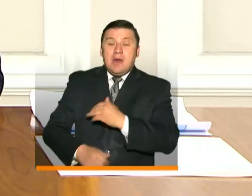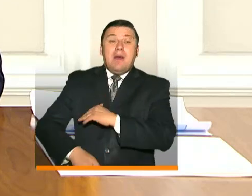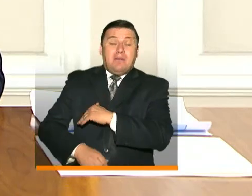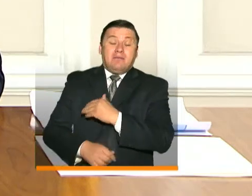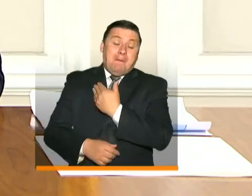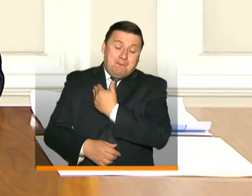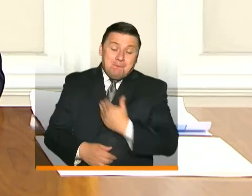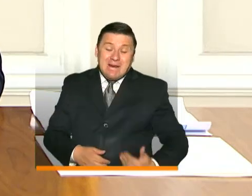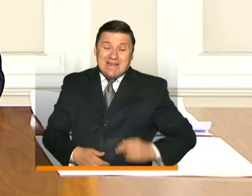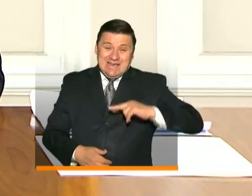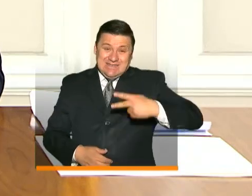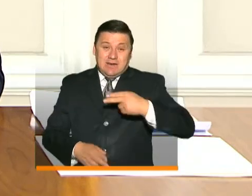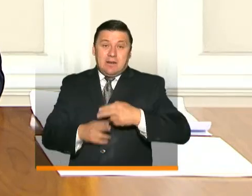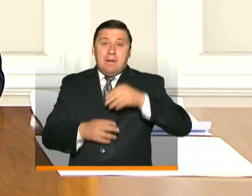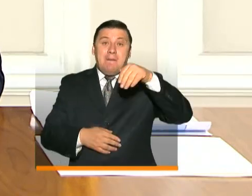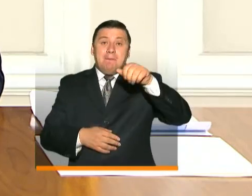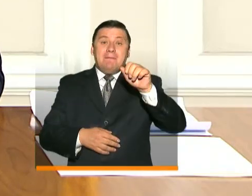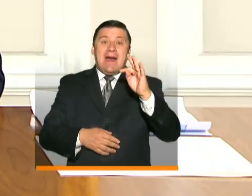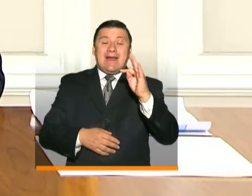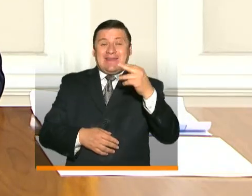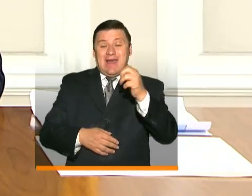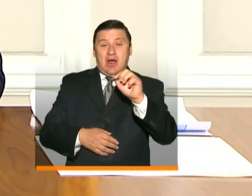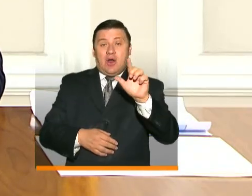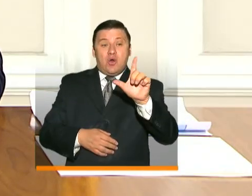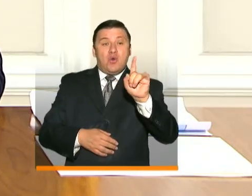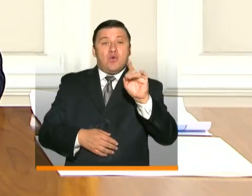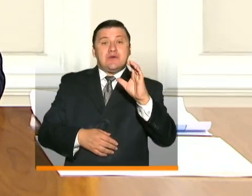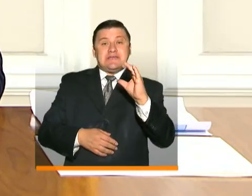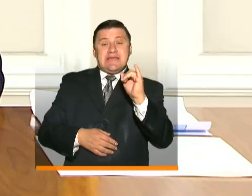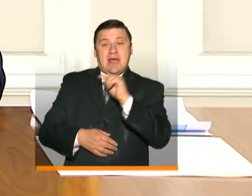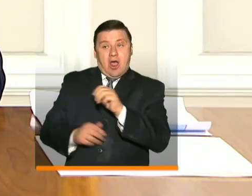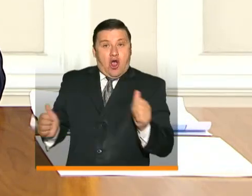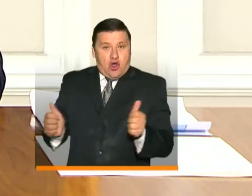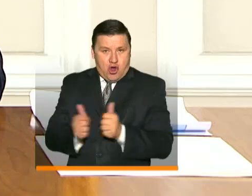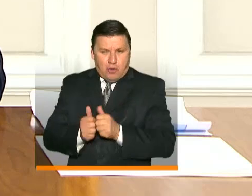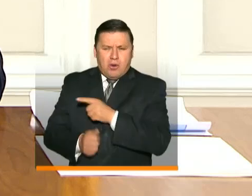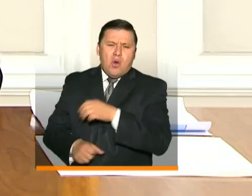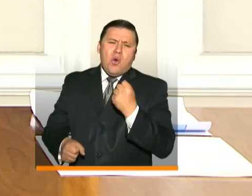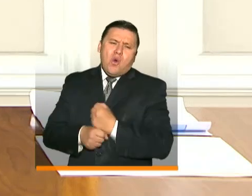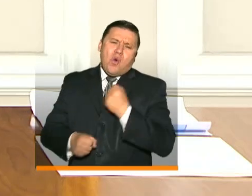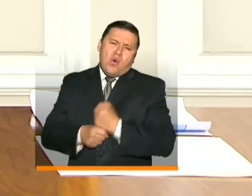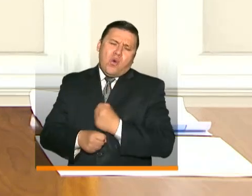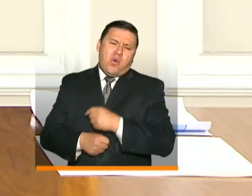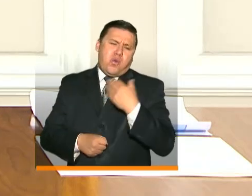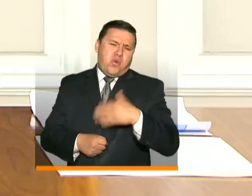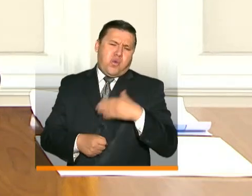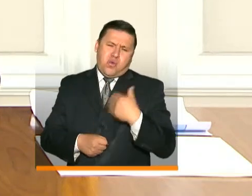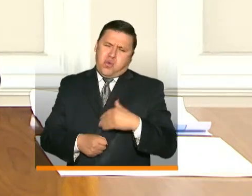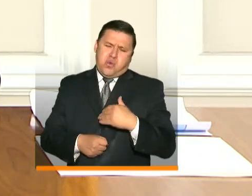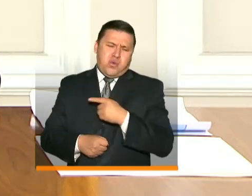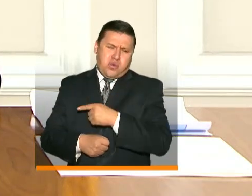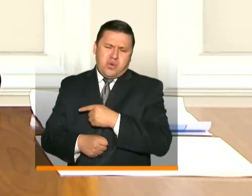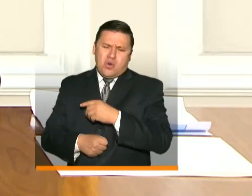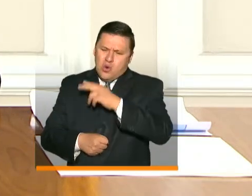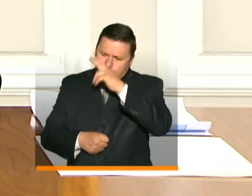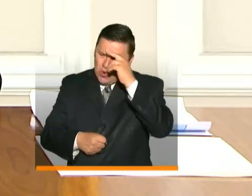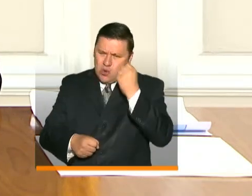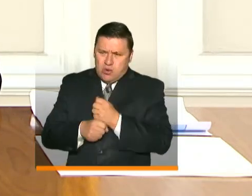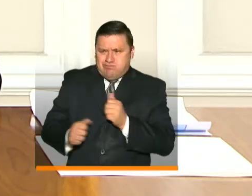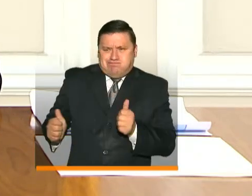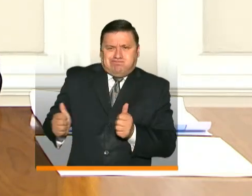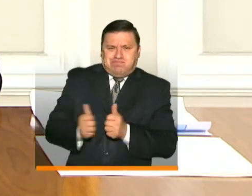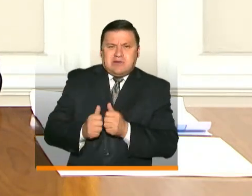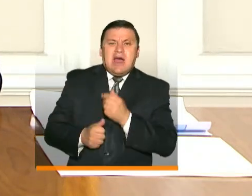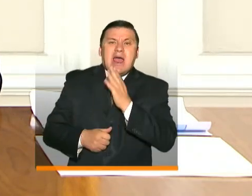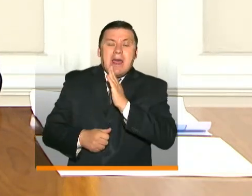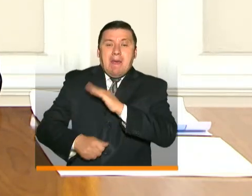vicepresidenta de la República, la doctora Marta Lucía Ramírez, que ha estado trabajando de manera muy intensa y muy cercana con